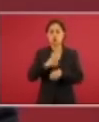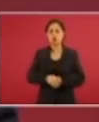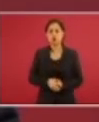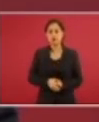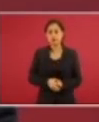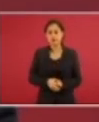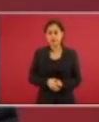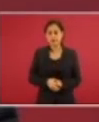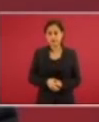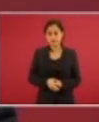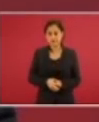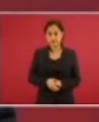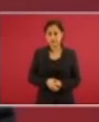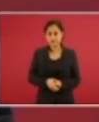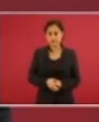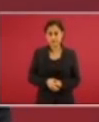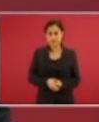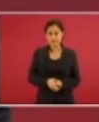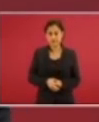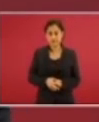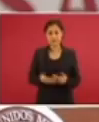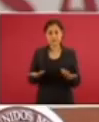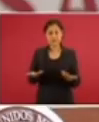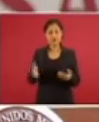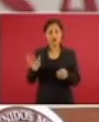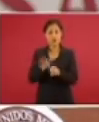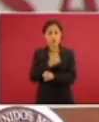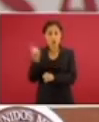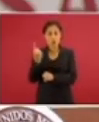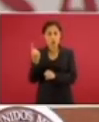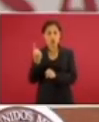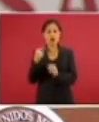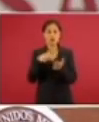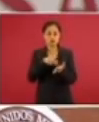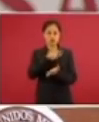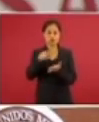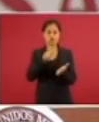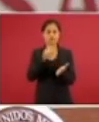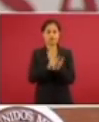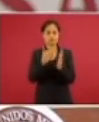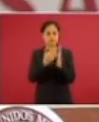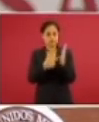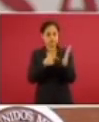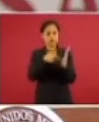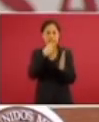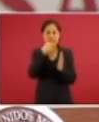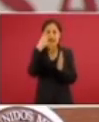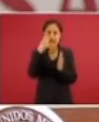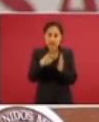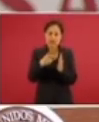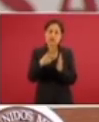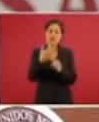De lo contrario, se tendría que mandarse la licitación, pero antes de la licitación